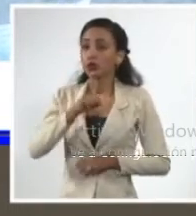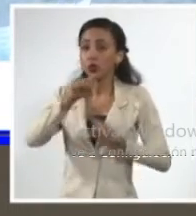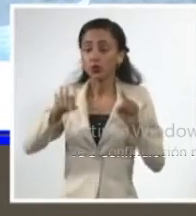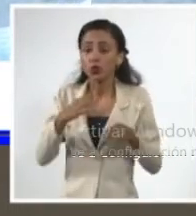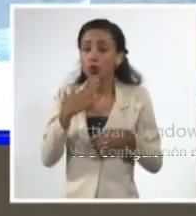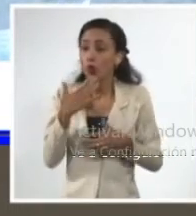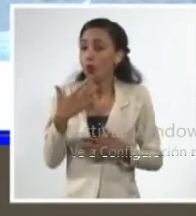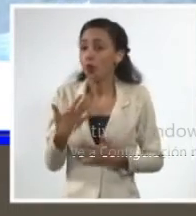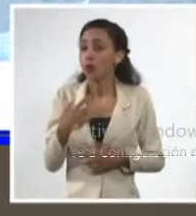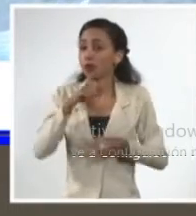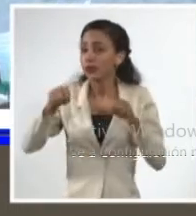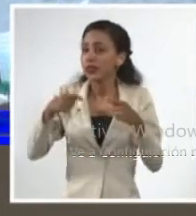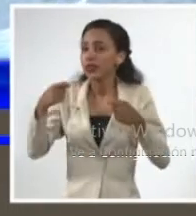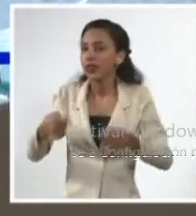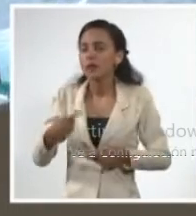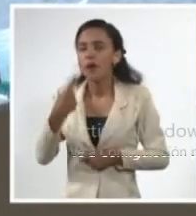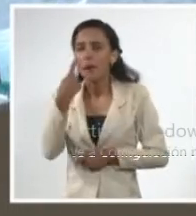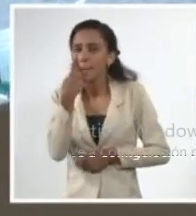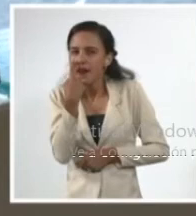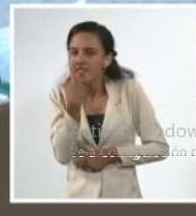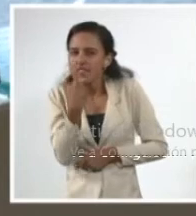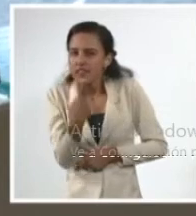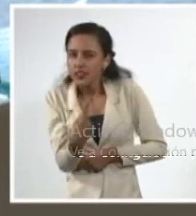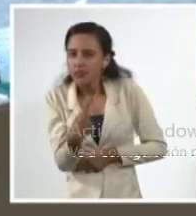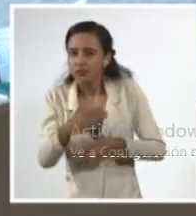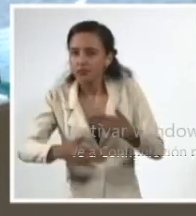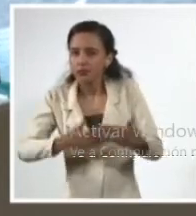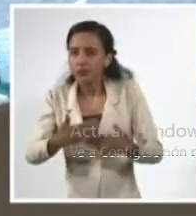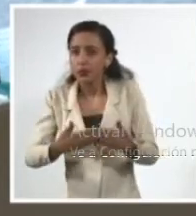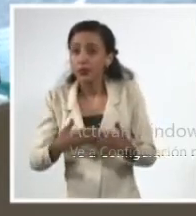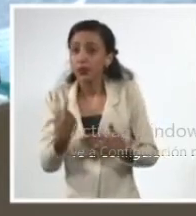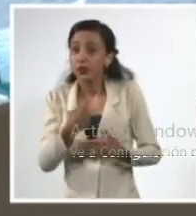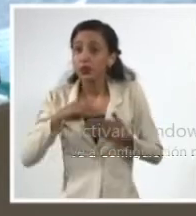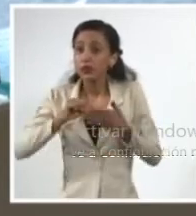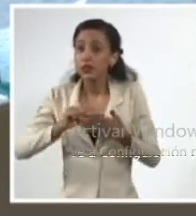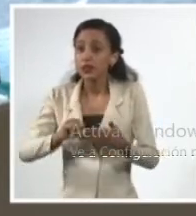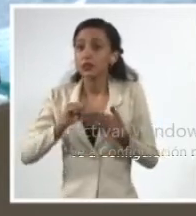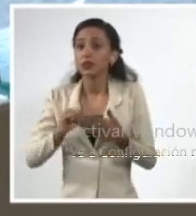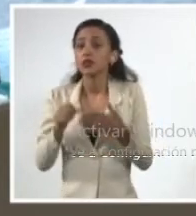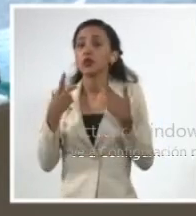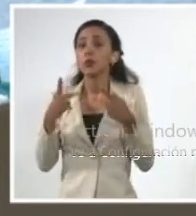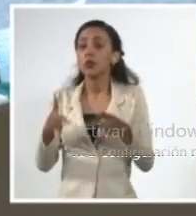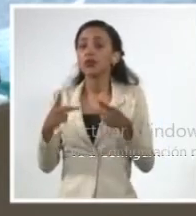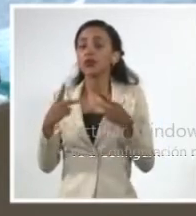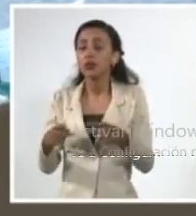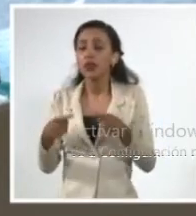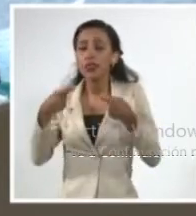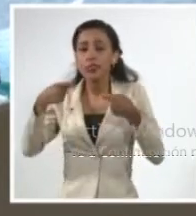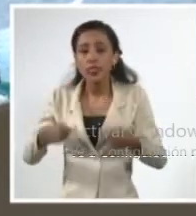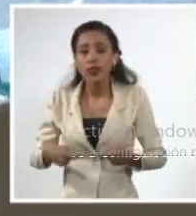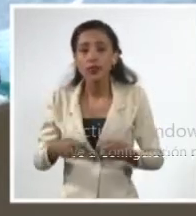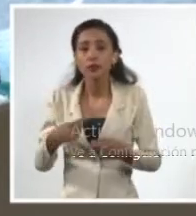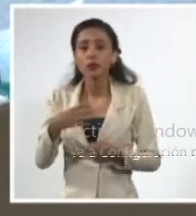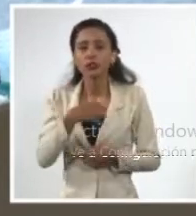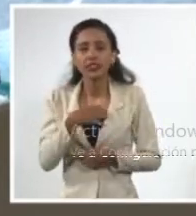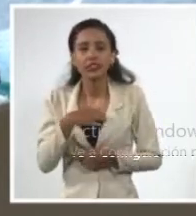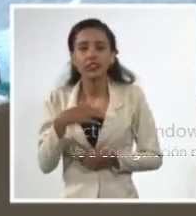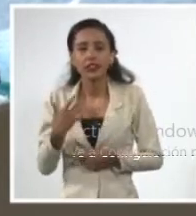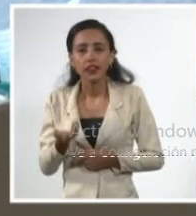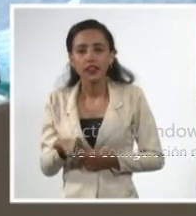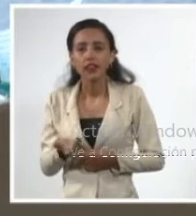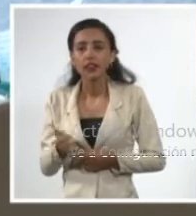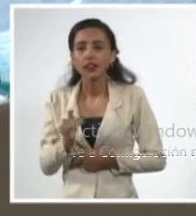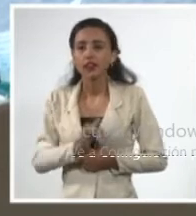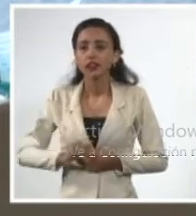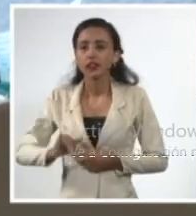como consultores debemos ser más visibles y como prestamos también esos servicios profesionales, también tenemos que elevar